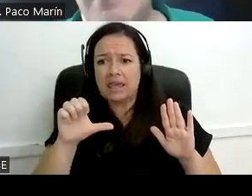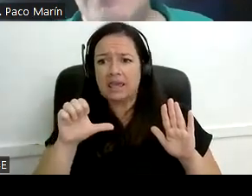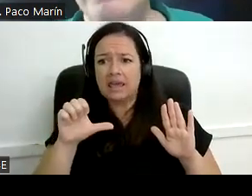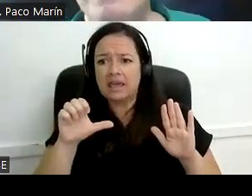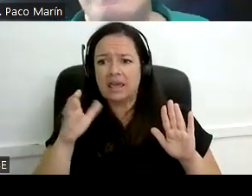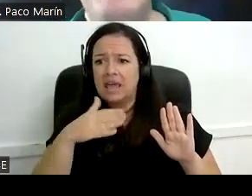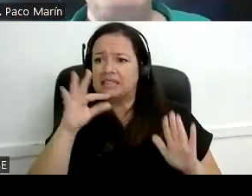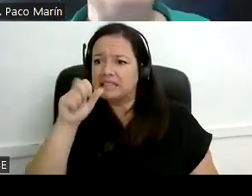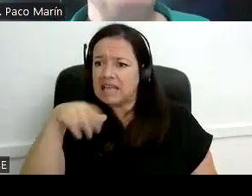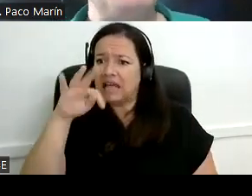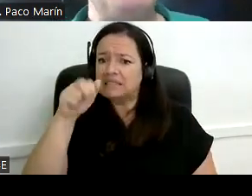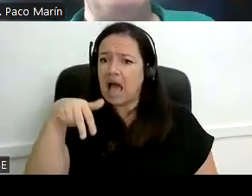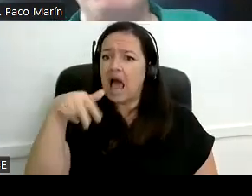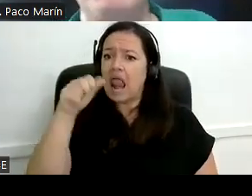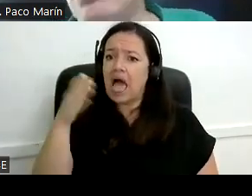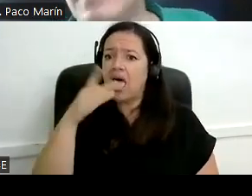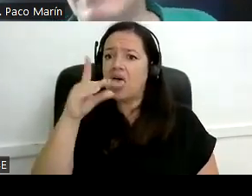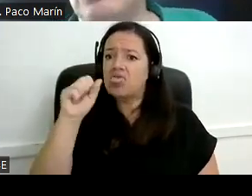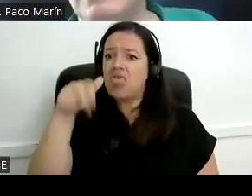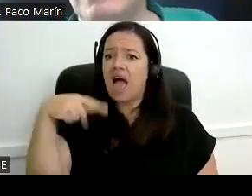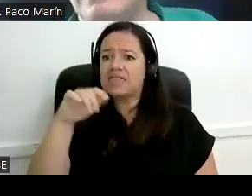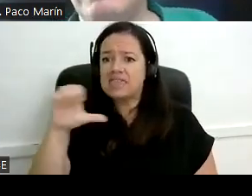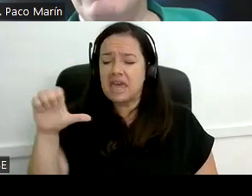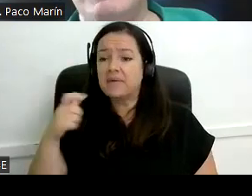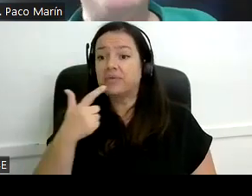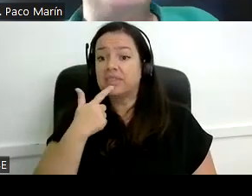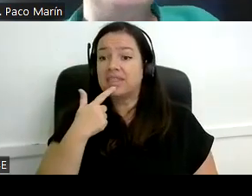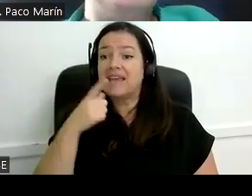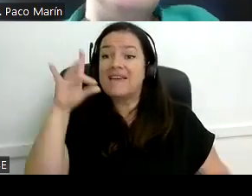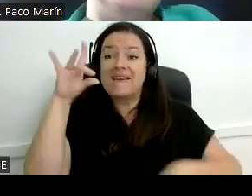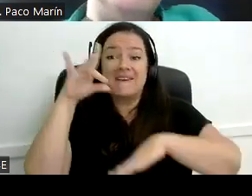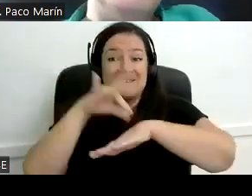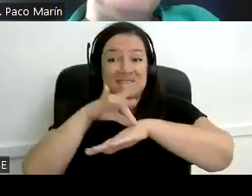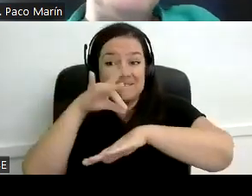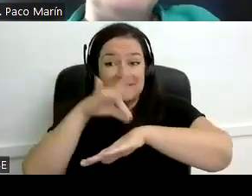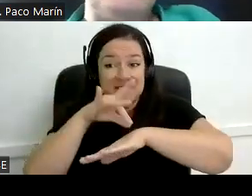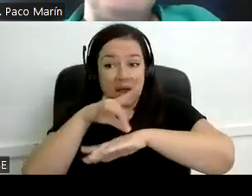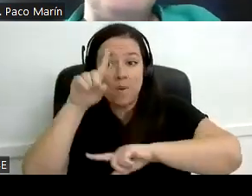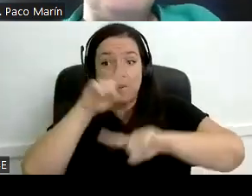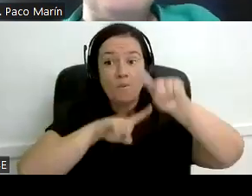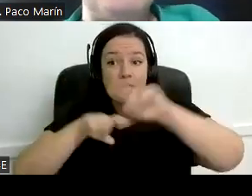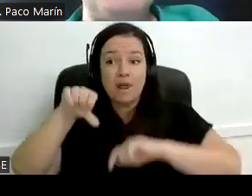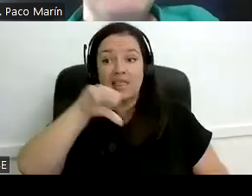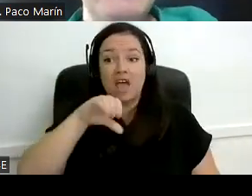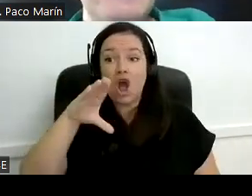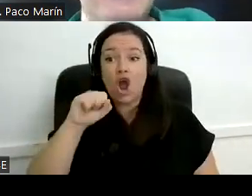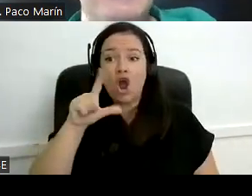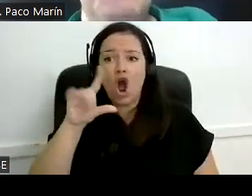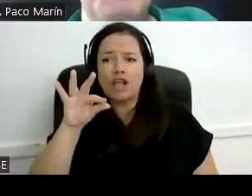Santana Danji, el problema que me comentabas es una enfermedad, el problema del aceite de colza